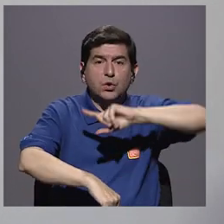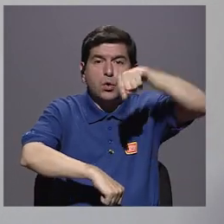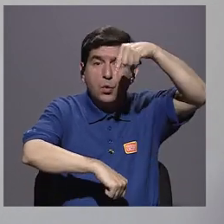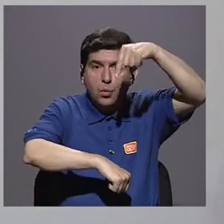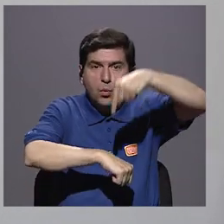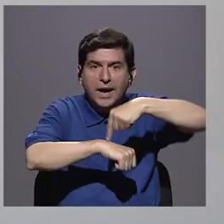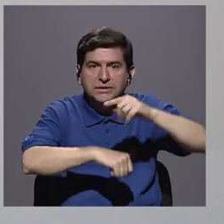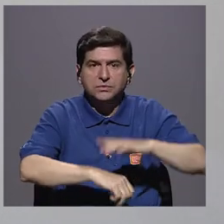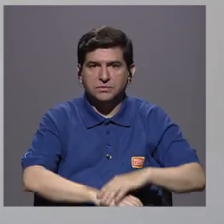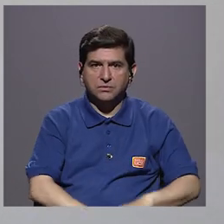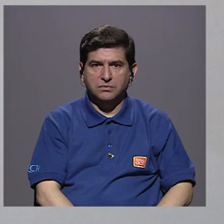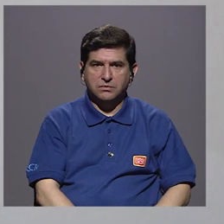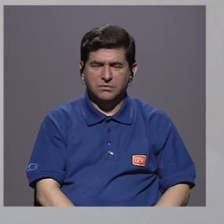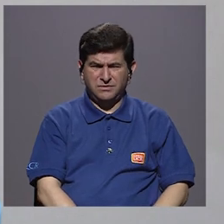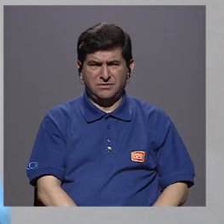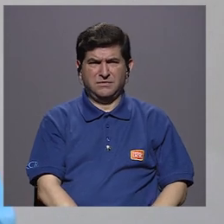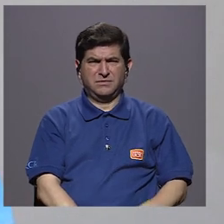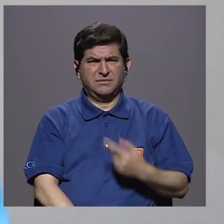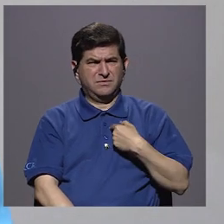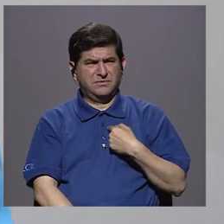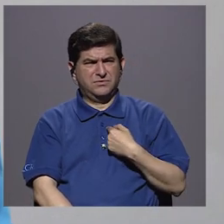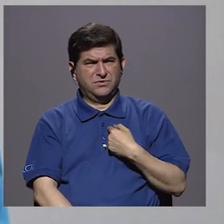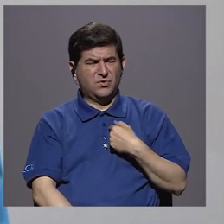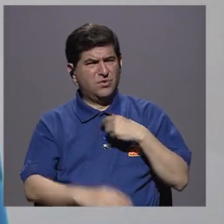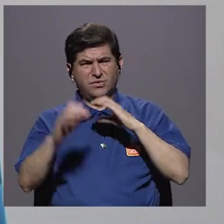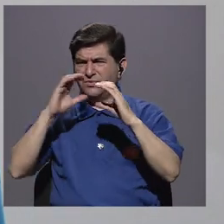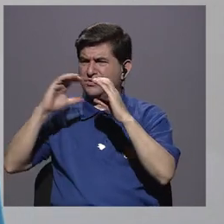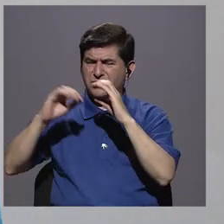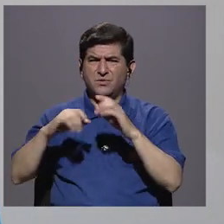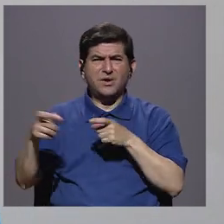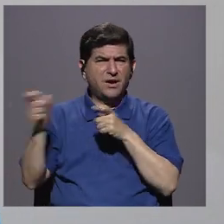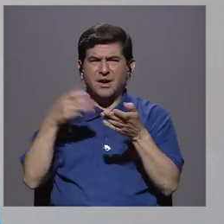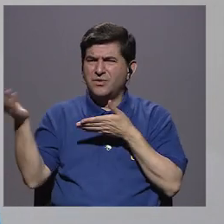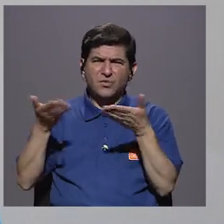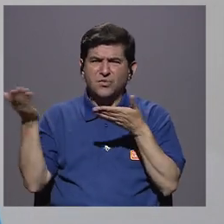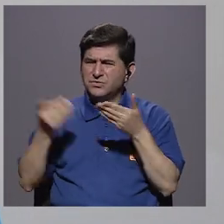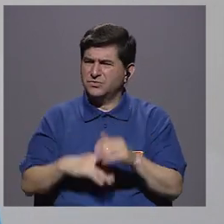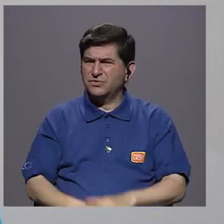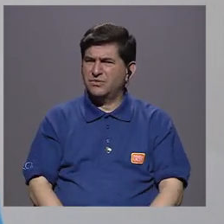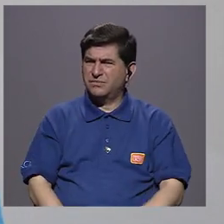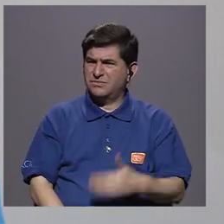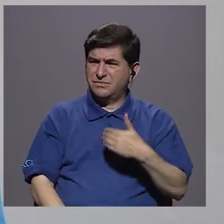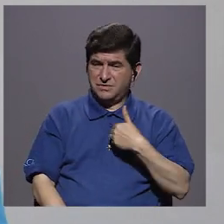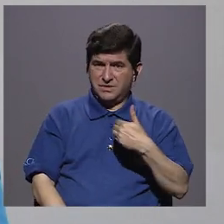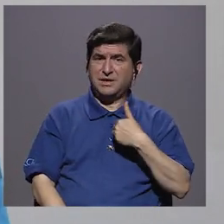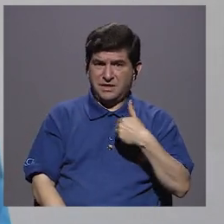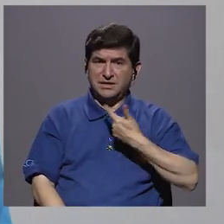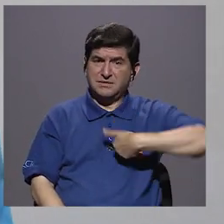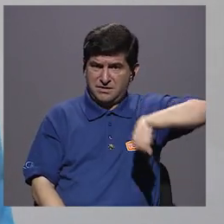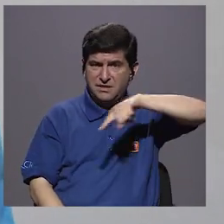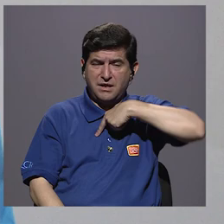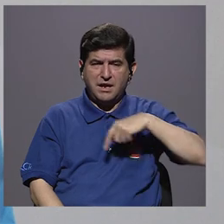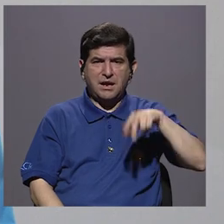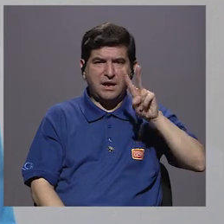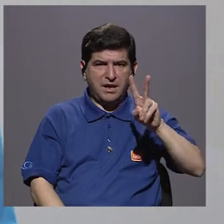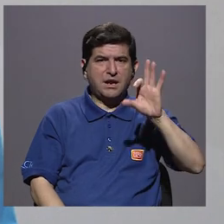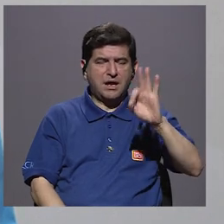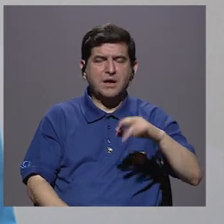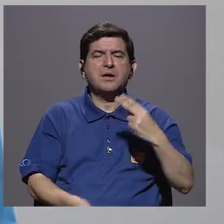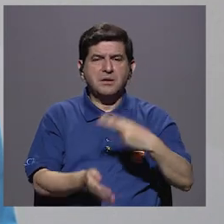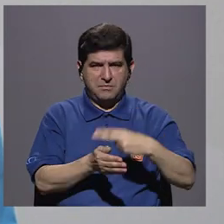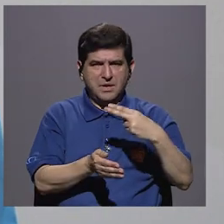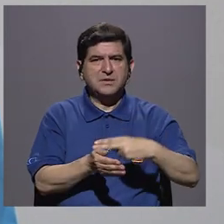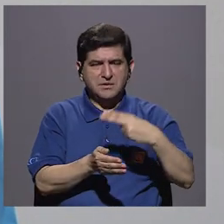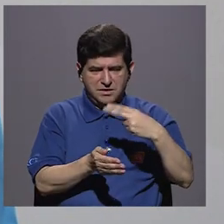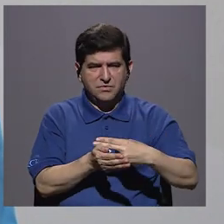3 horas o en 4 horas. Entonces yo voy y comunico eso a la Contraloría de Servicios, que tenemos Contraloría de Servicios en los 29